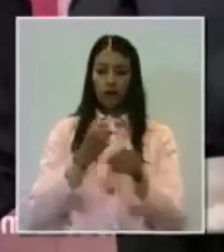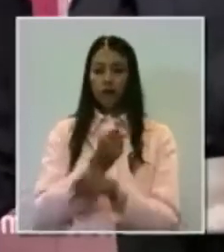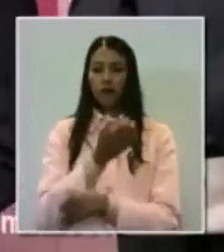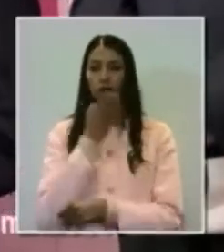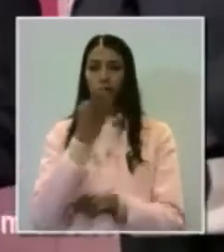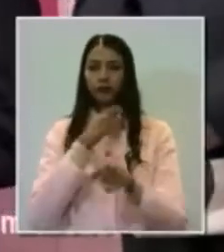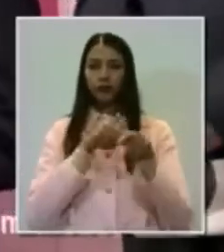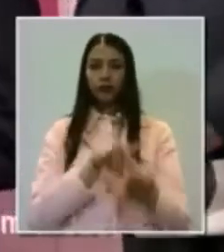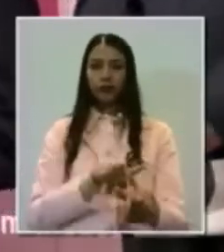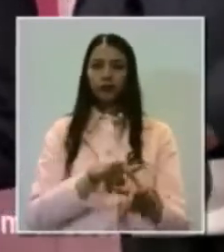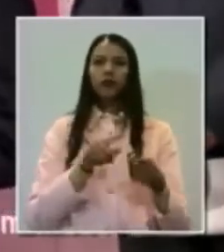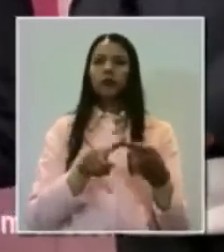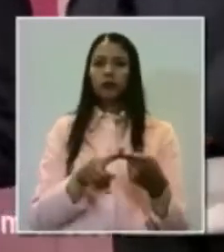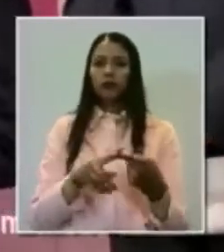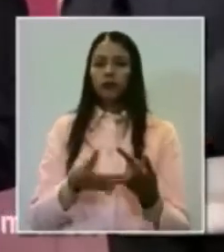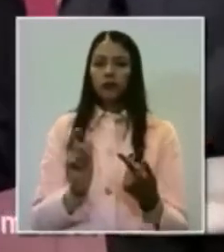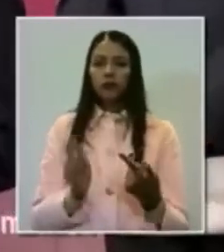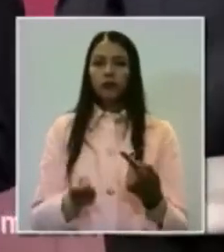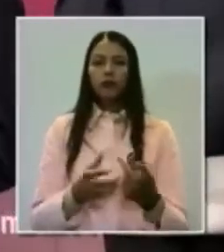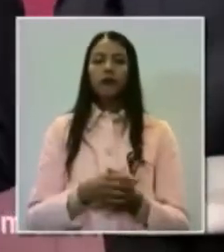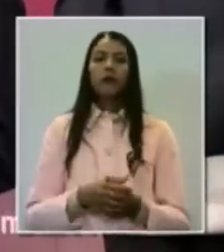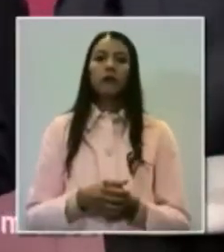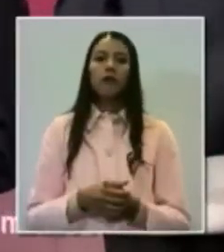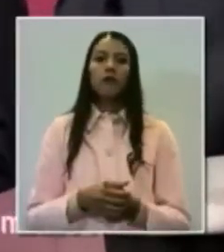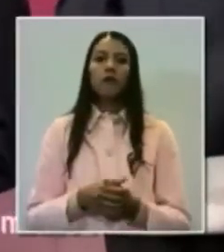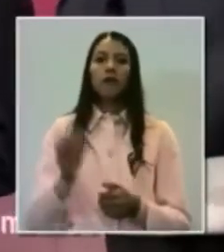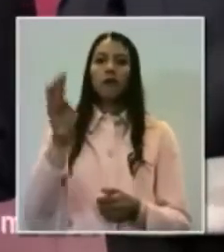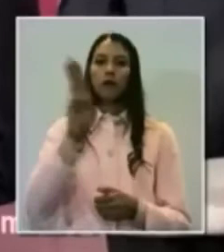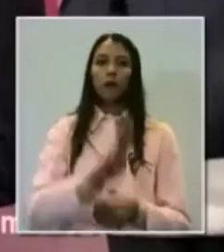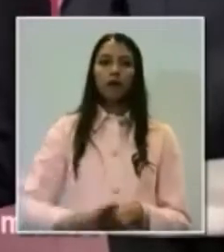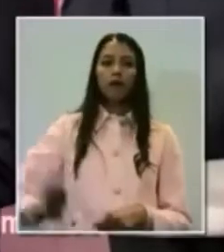Seguimos con el